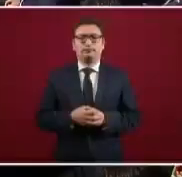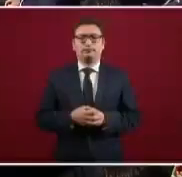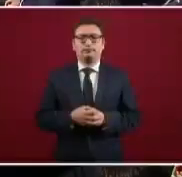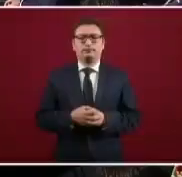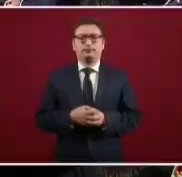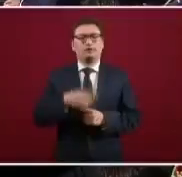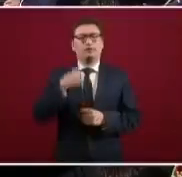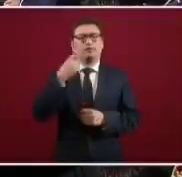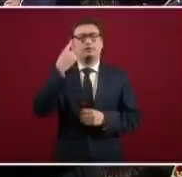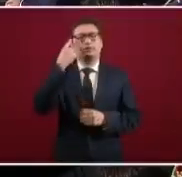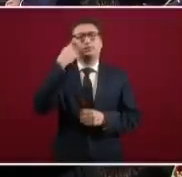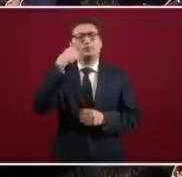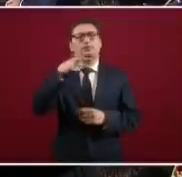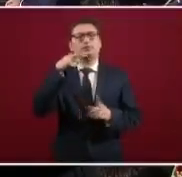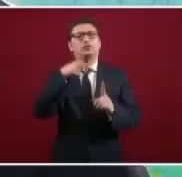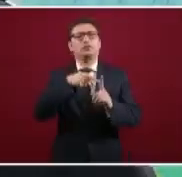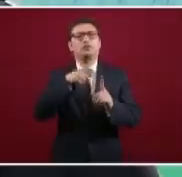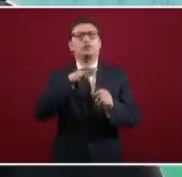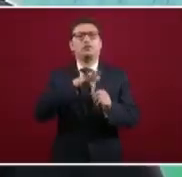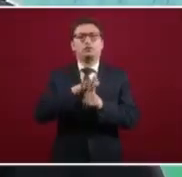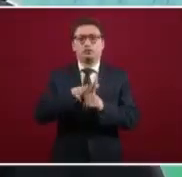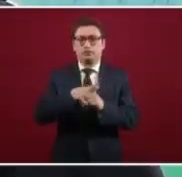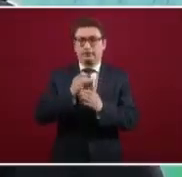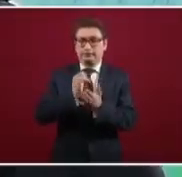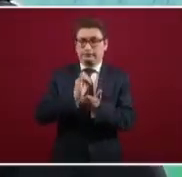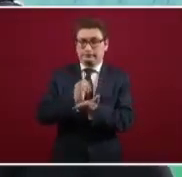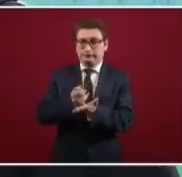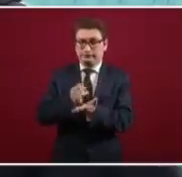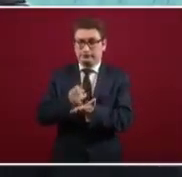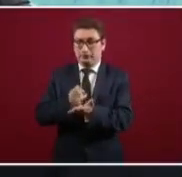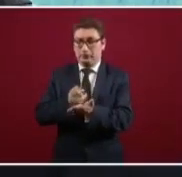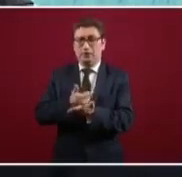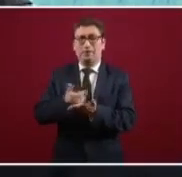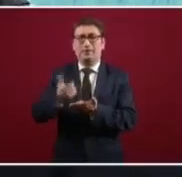prohibir la condonación de impuestos